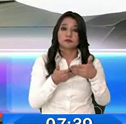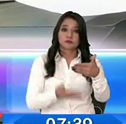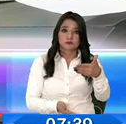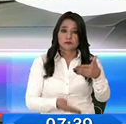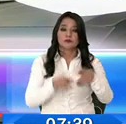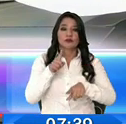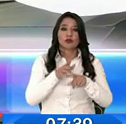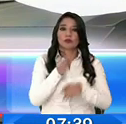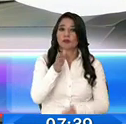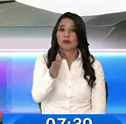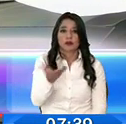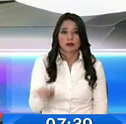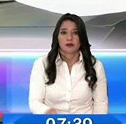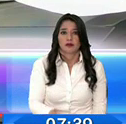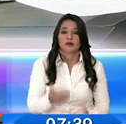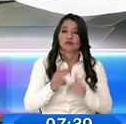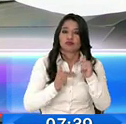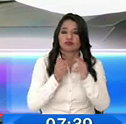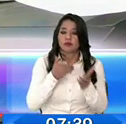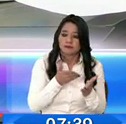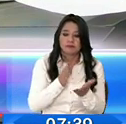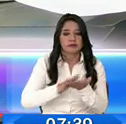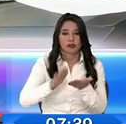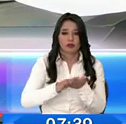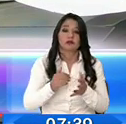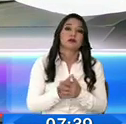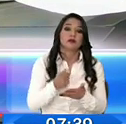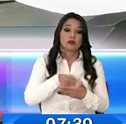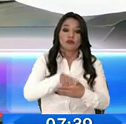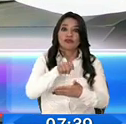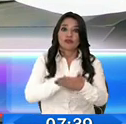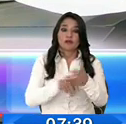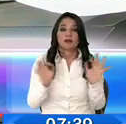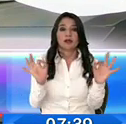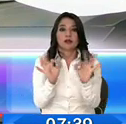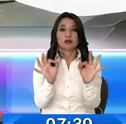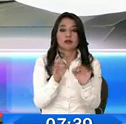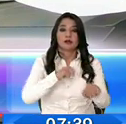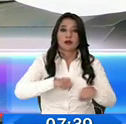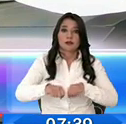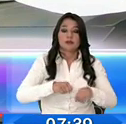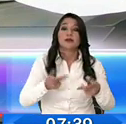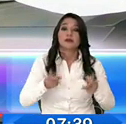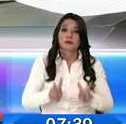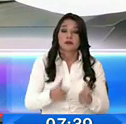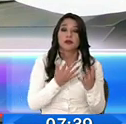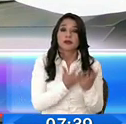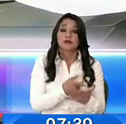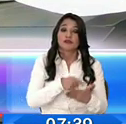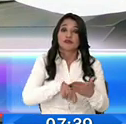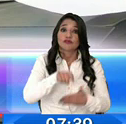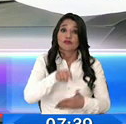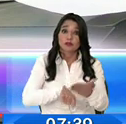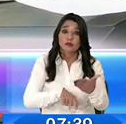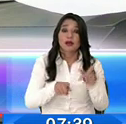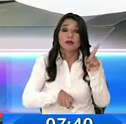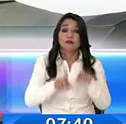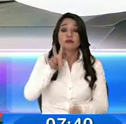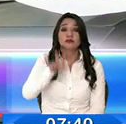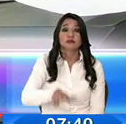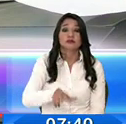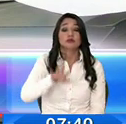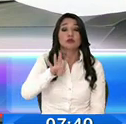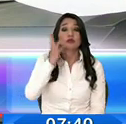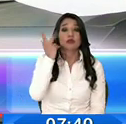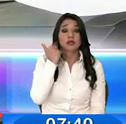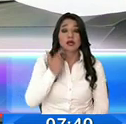podemos seguir adelante una firma electrónica en el país también es un trámite nosotros tenemos que esperar electrónica a veces 234